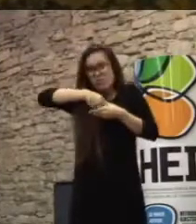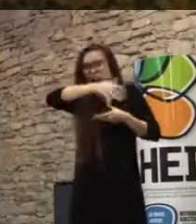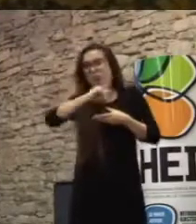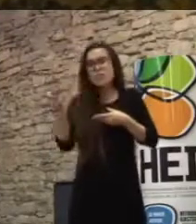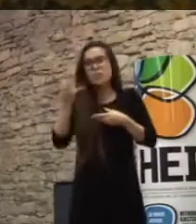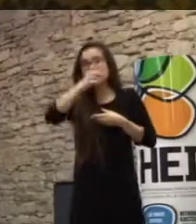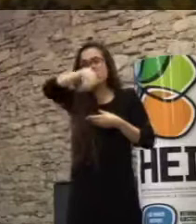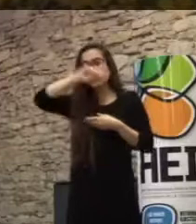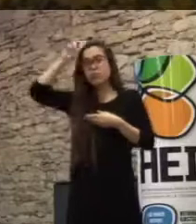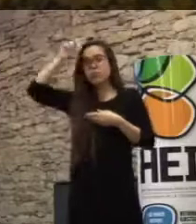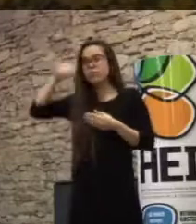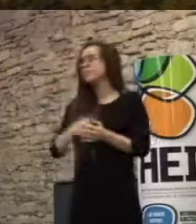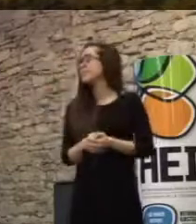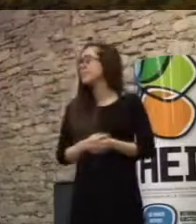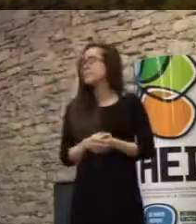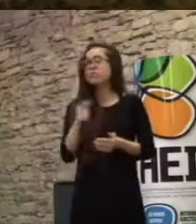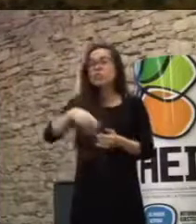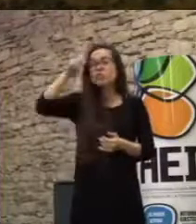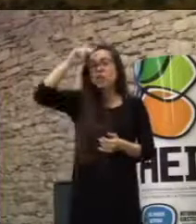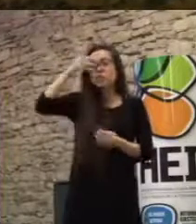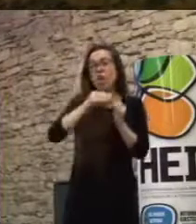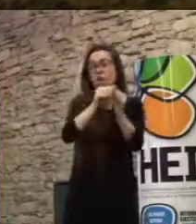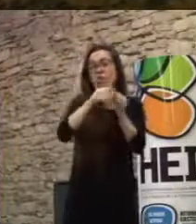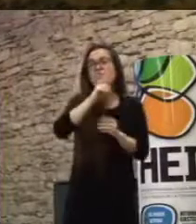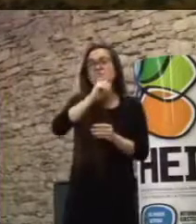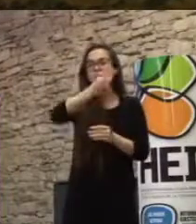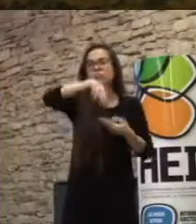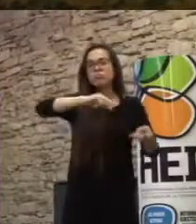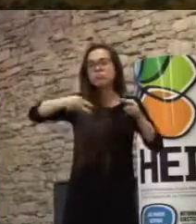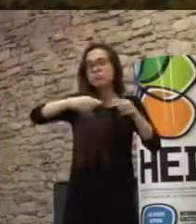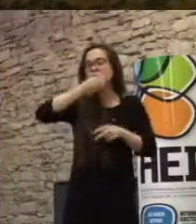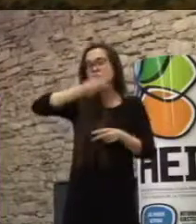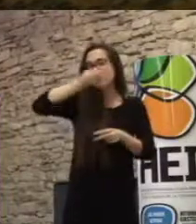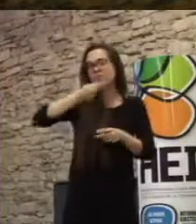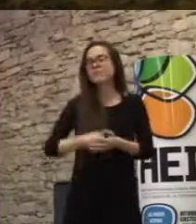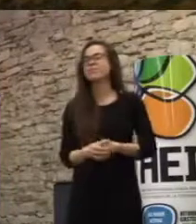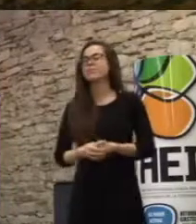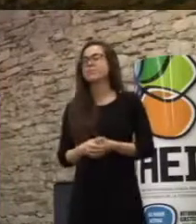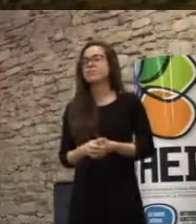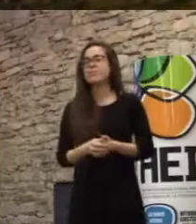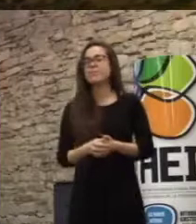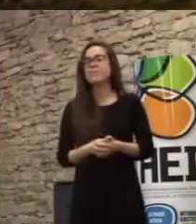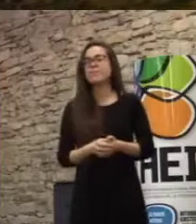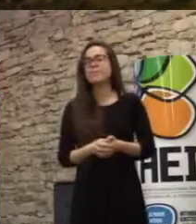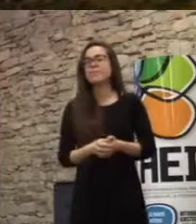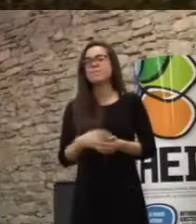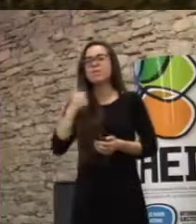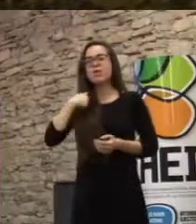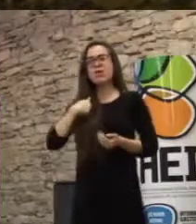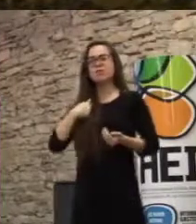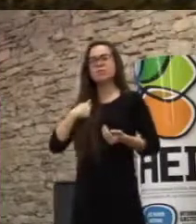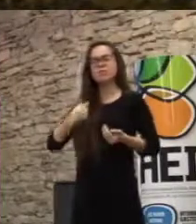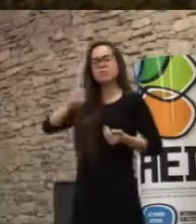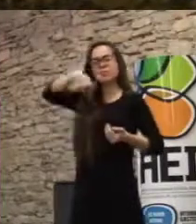y capacidad de interpretación sí señor muy cierto entonces yo me pongo a repasar y vamos a ver